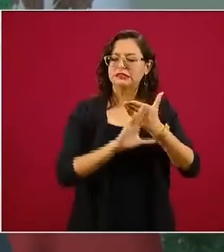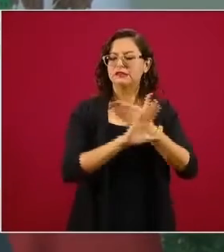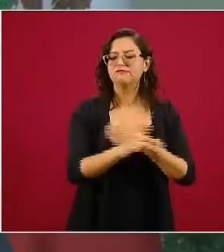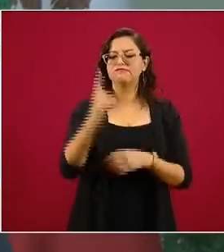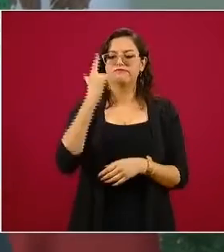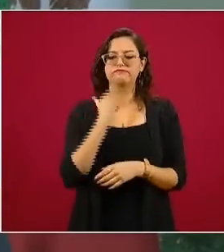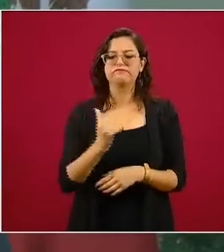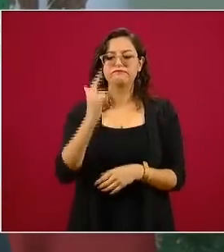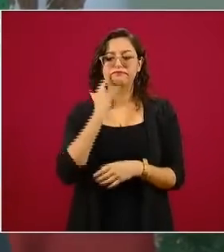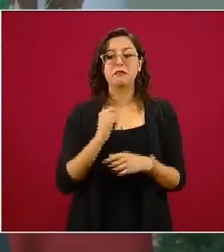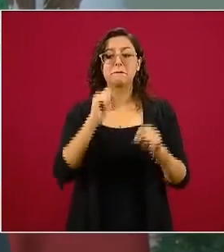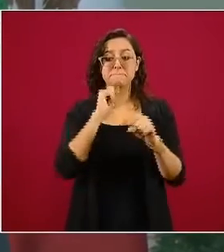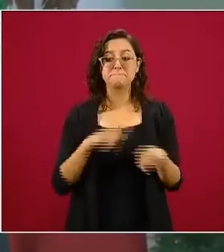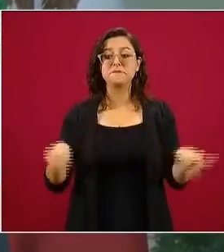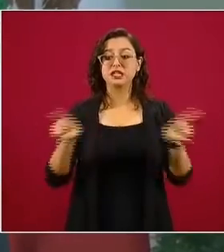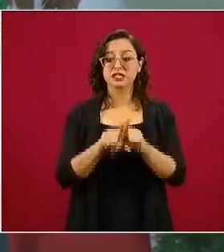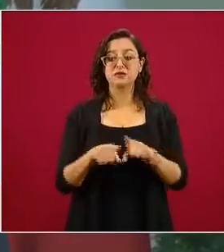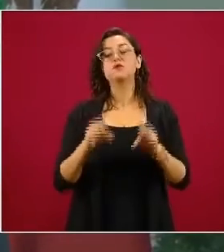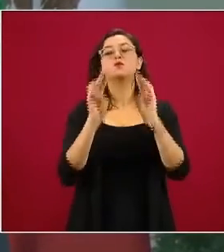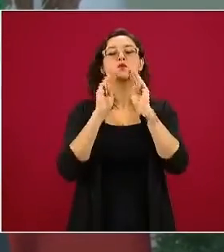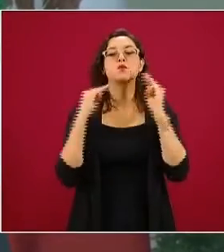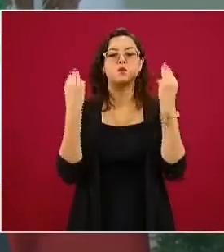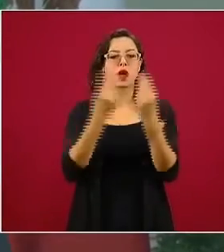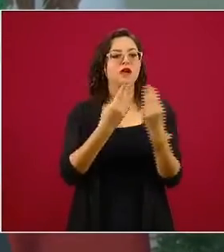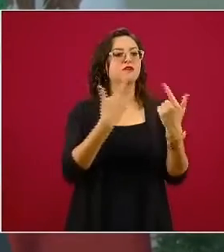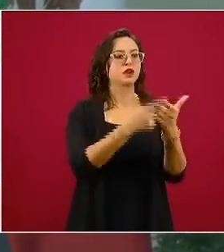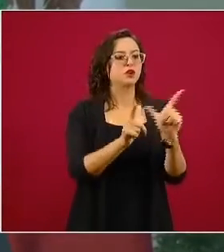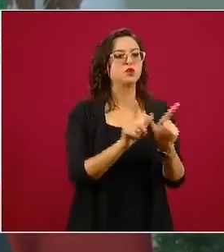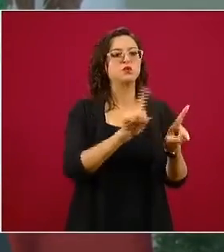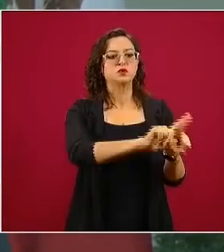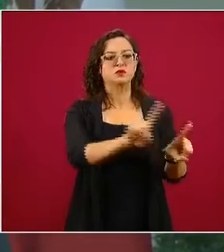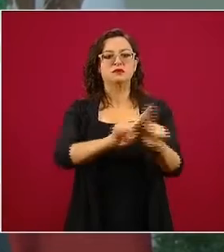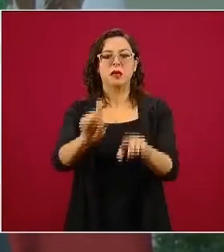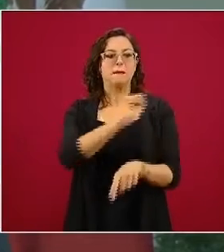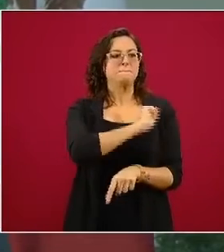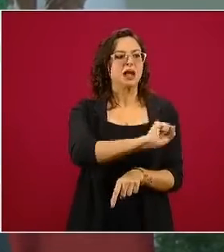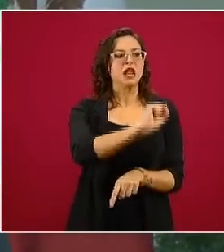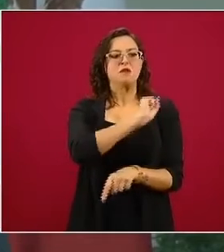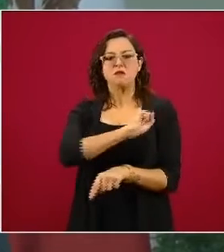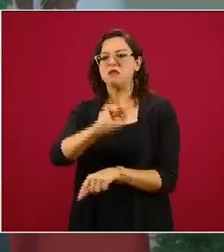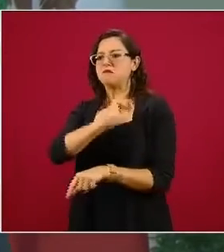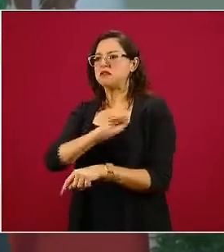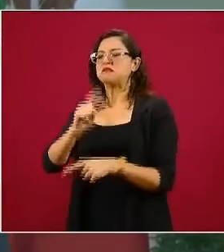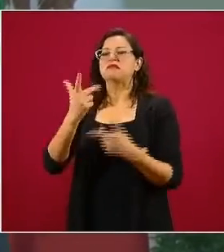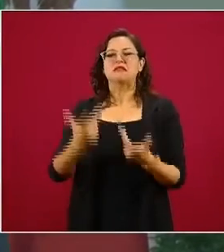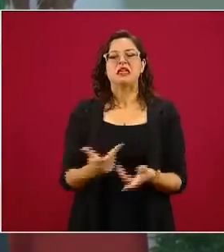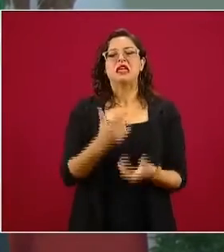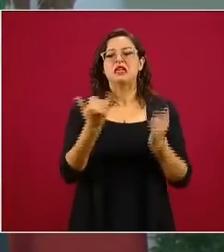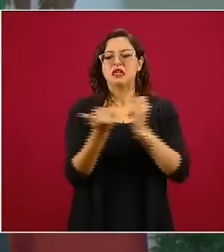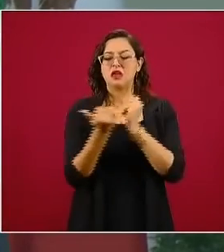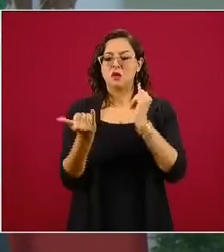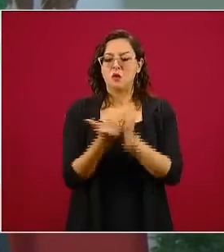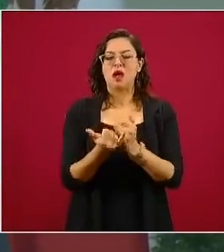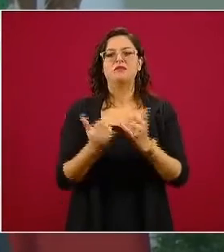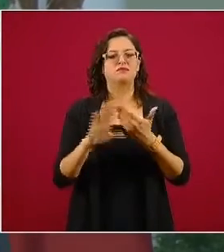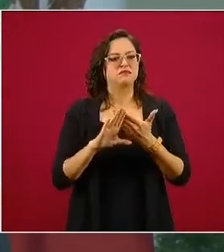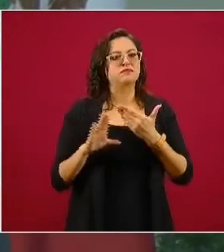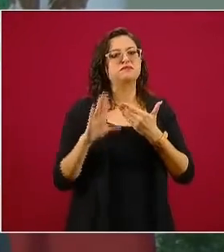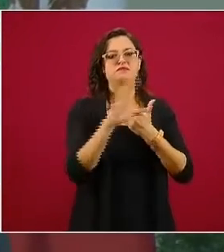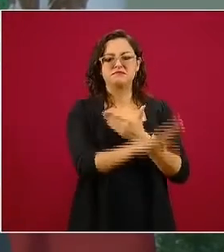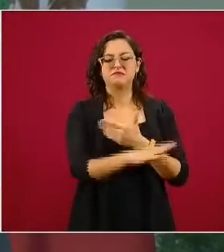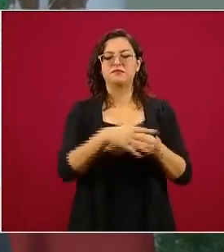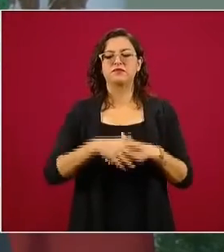combatir a los carteles, el contrabando, también para tener leyes migratorias